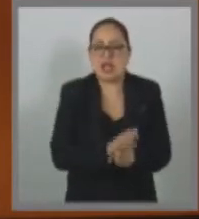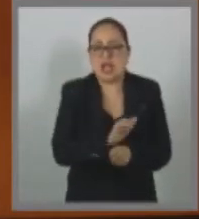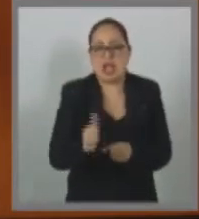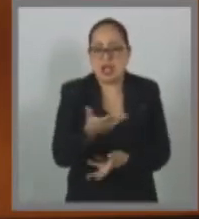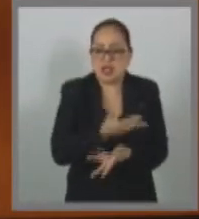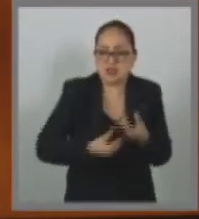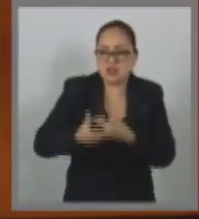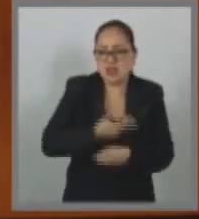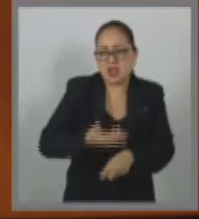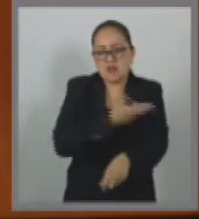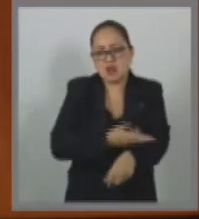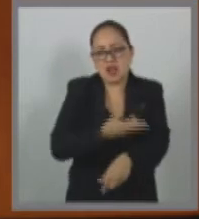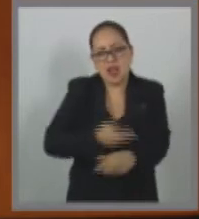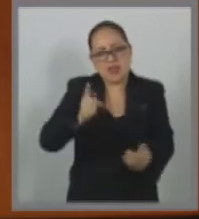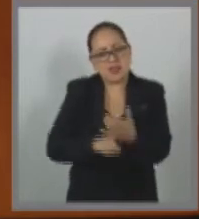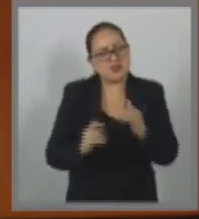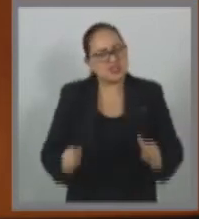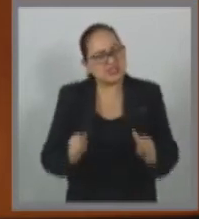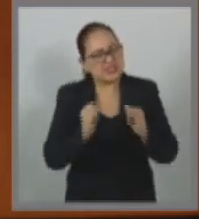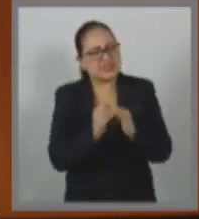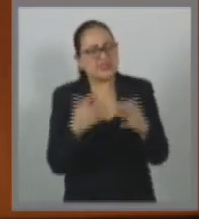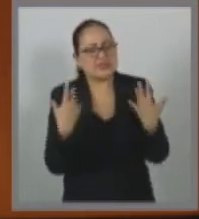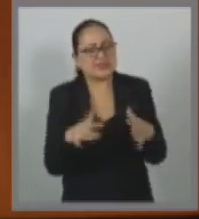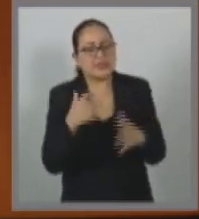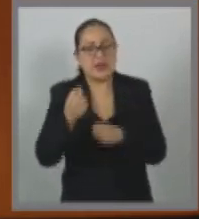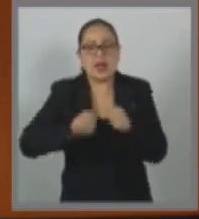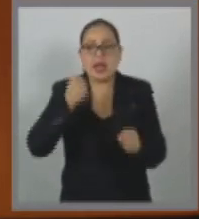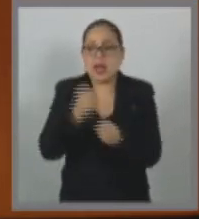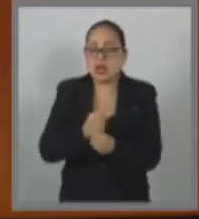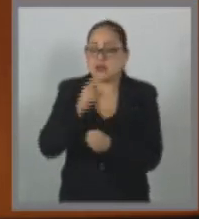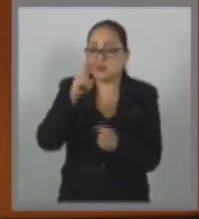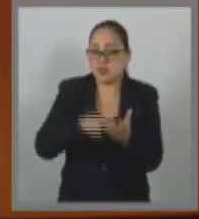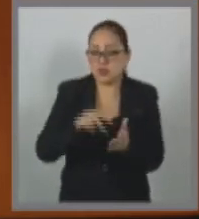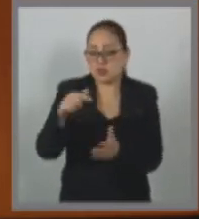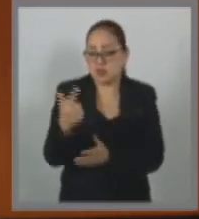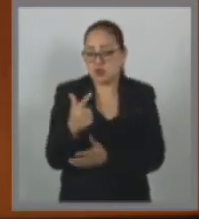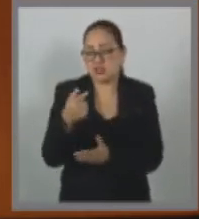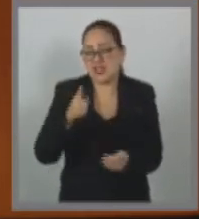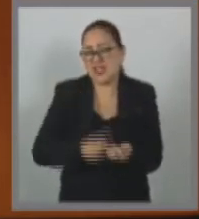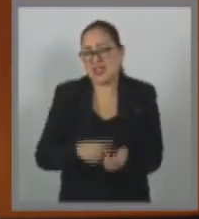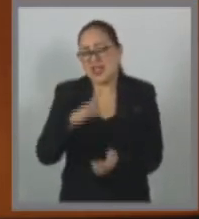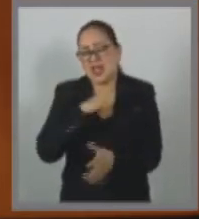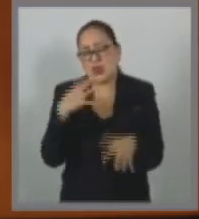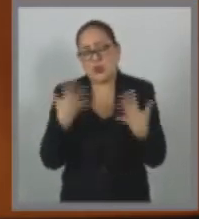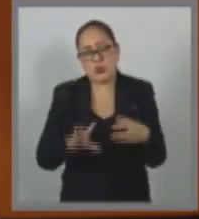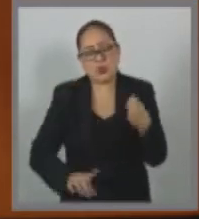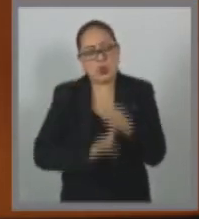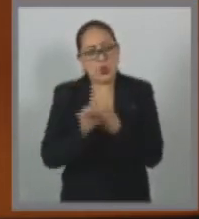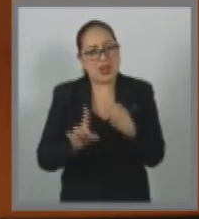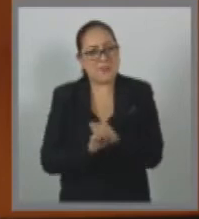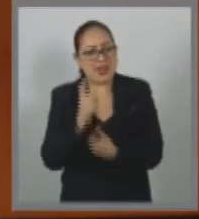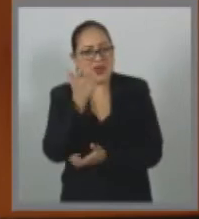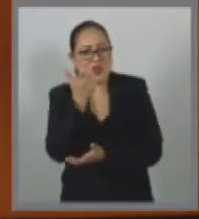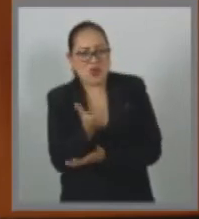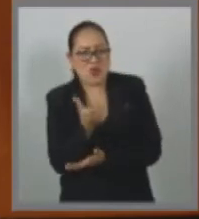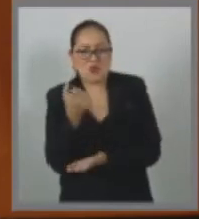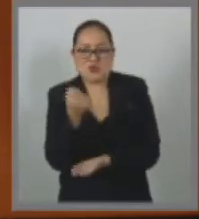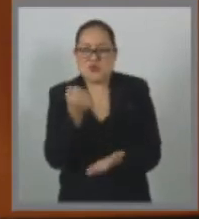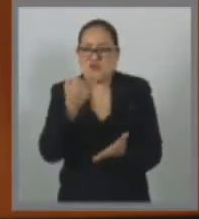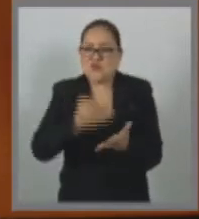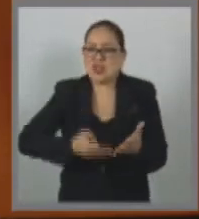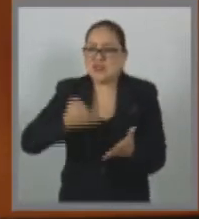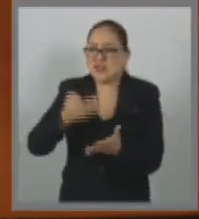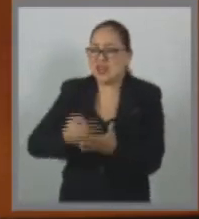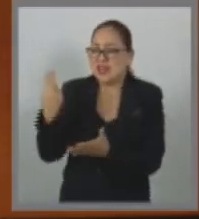y viabilidad del Instituto. En 2012, el IMSS enfrentaba una crisis financiera que exigía hacer uso de